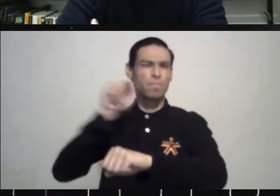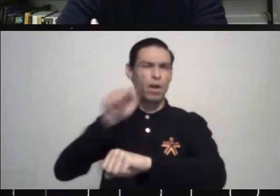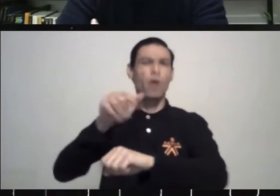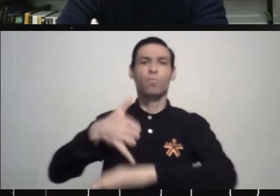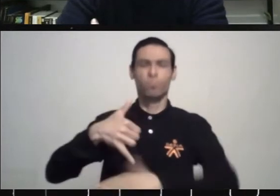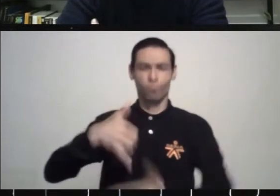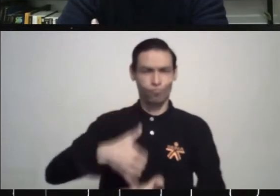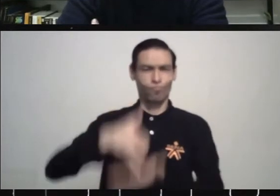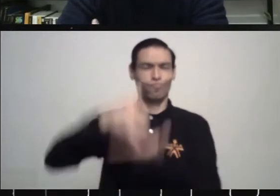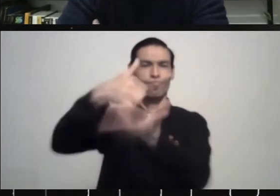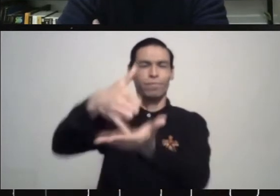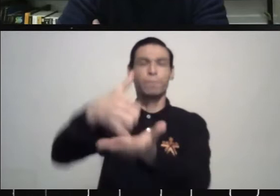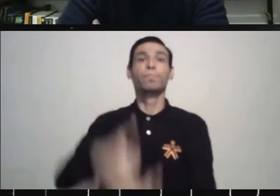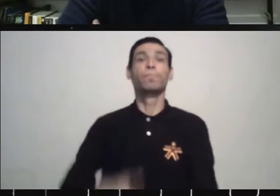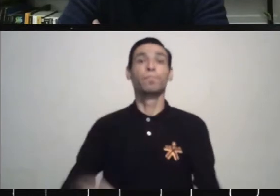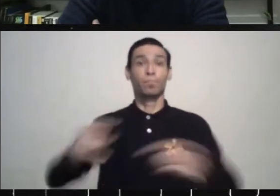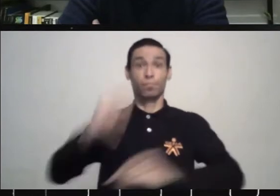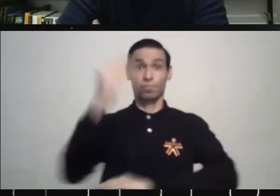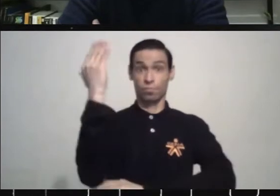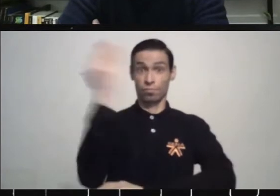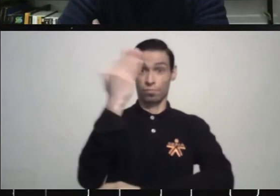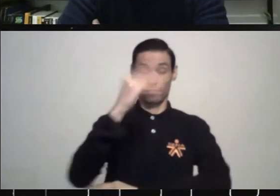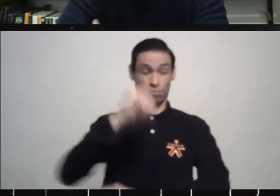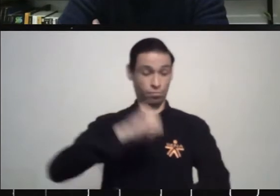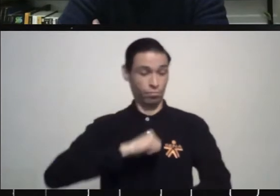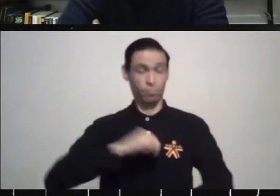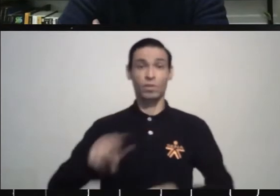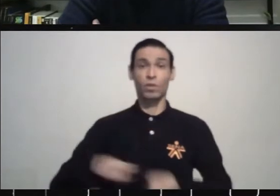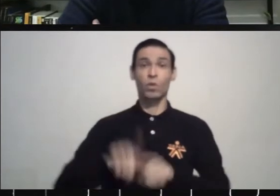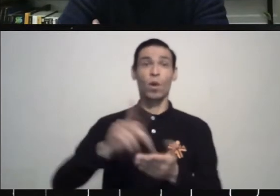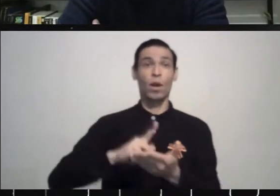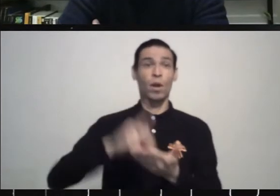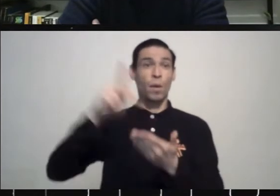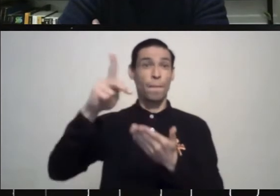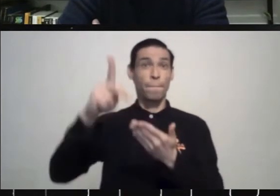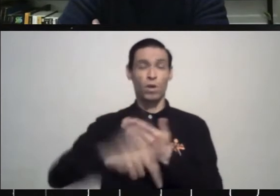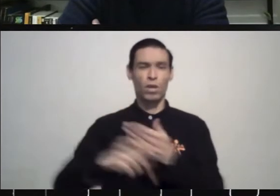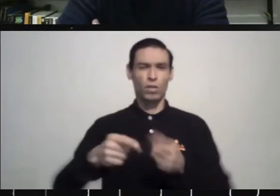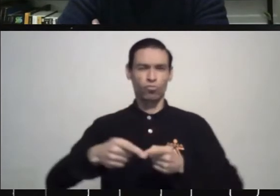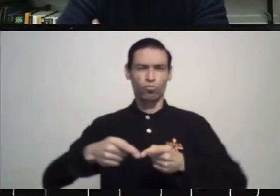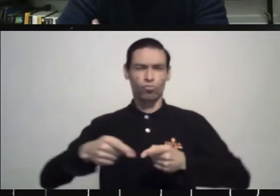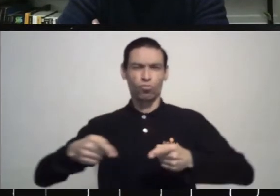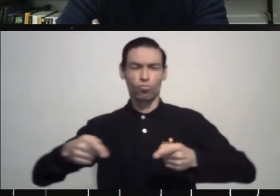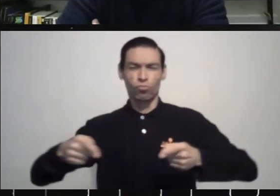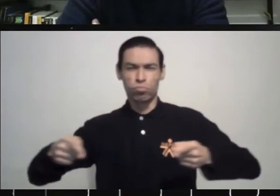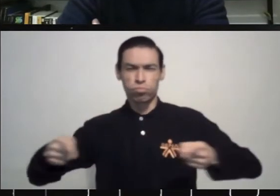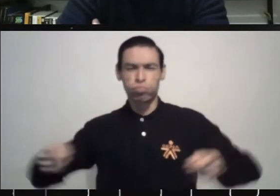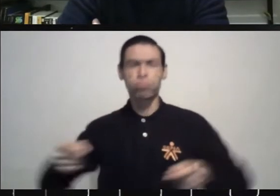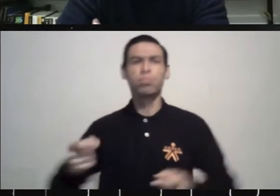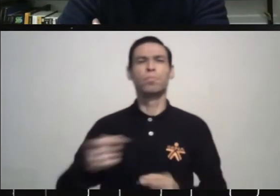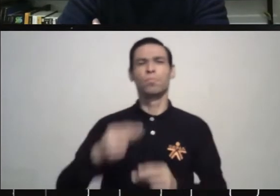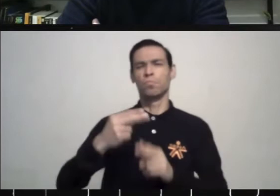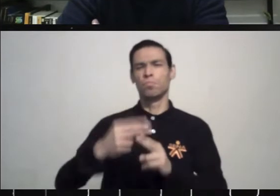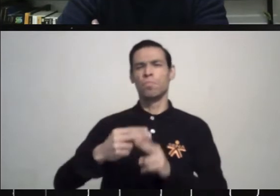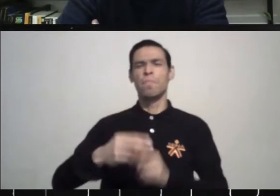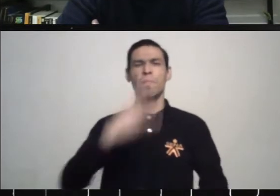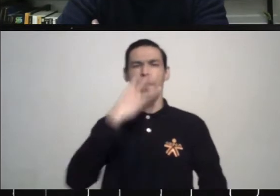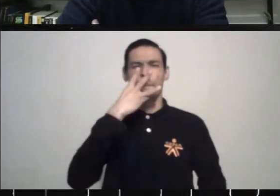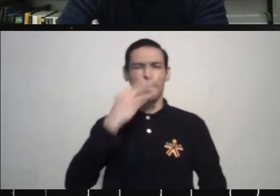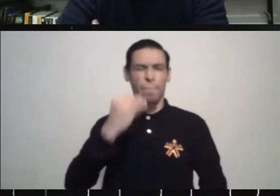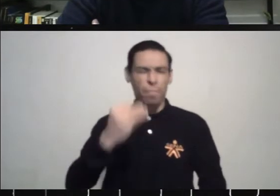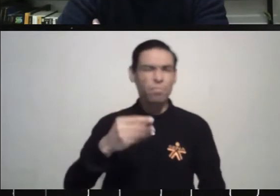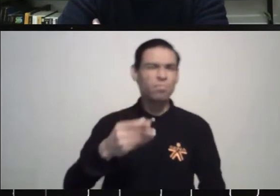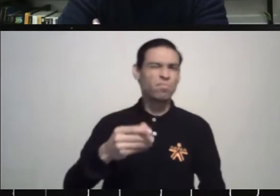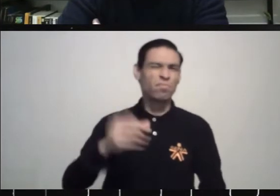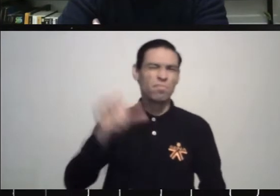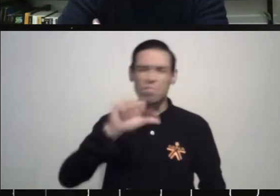cine pues tiene también algunos proyectos muy interesantes de largometraje como Malos Días, y más recientemente pues su película que estuvo hasta hace